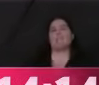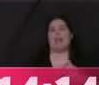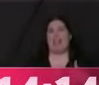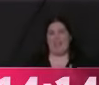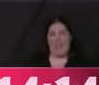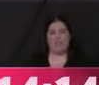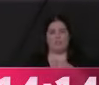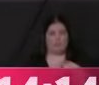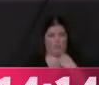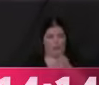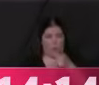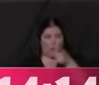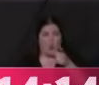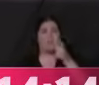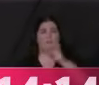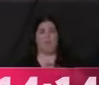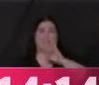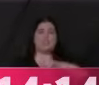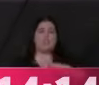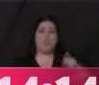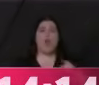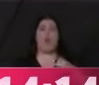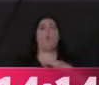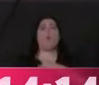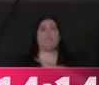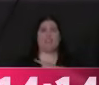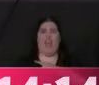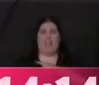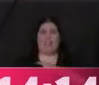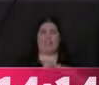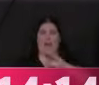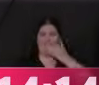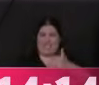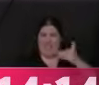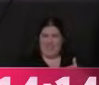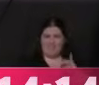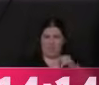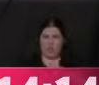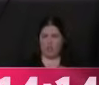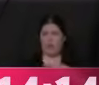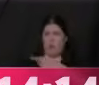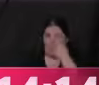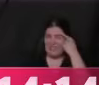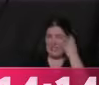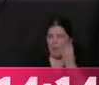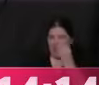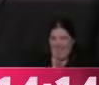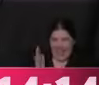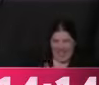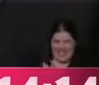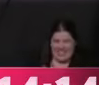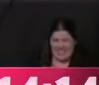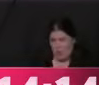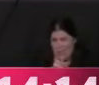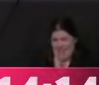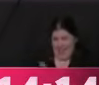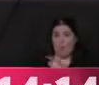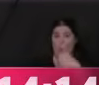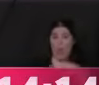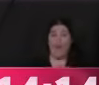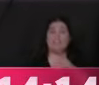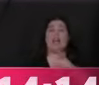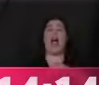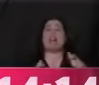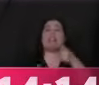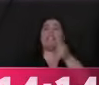directo, que puede ser atractivo para un debate. Pero ayer, de acuerdo a los primeros análisis que se hacen, se le vio un poco más timorato